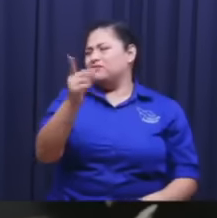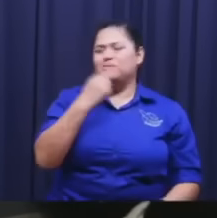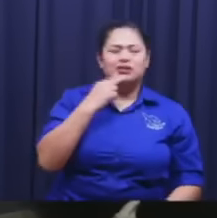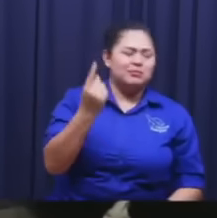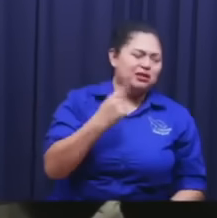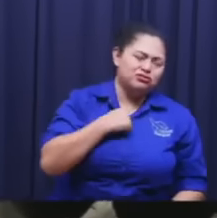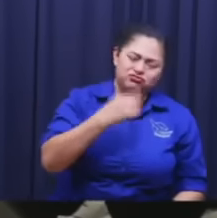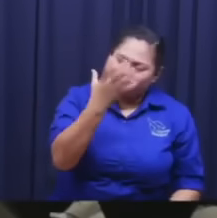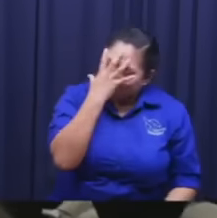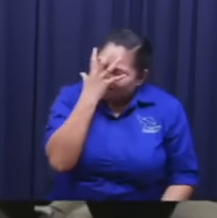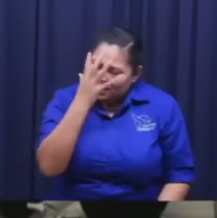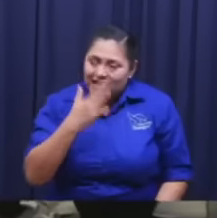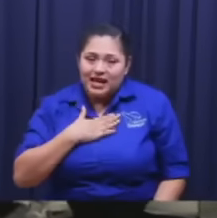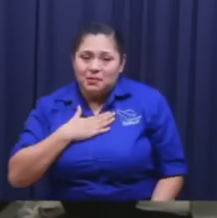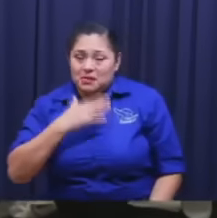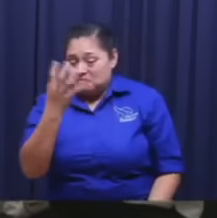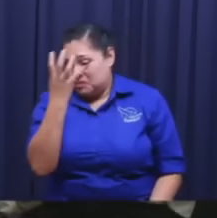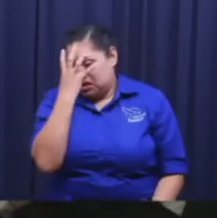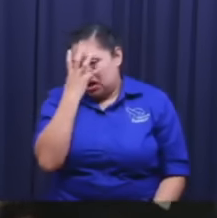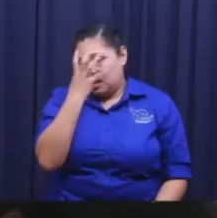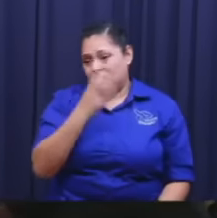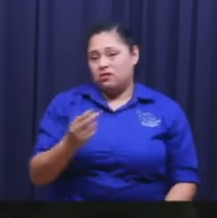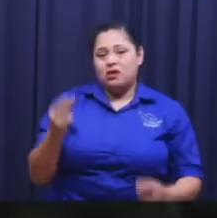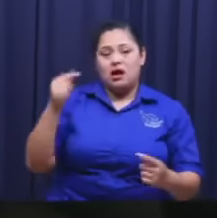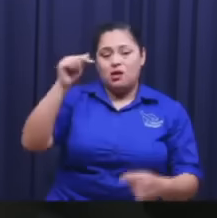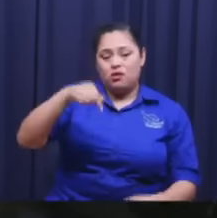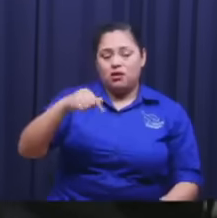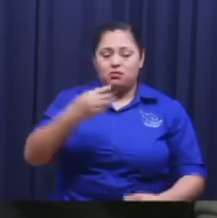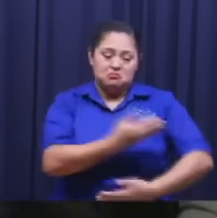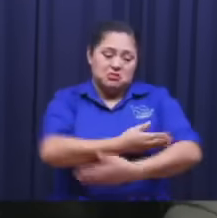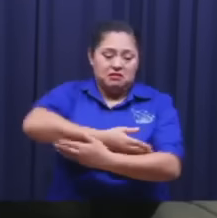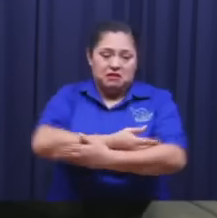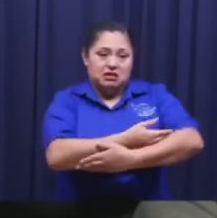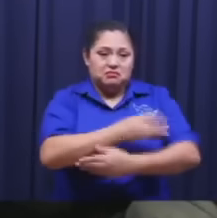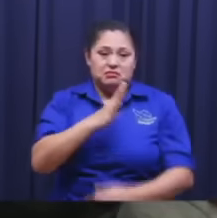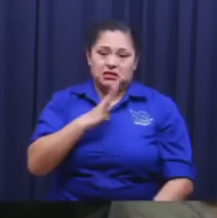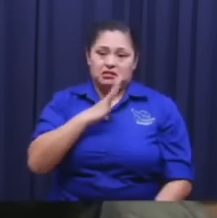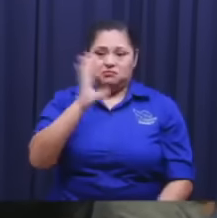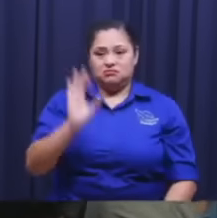pequé y fíjese que en mi pecado hasta un chiris tengo.